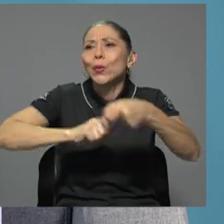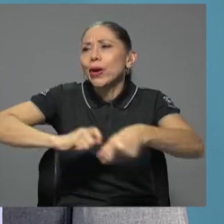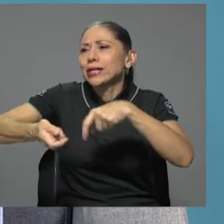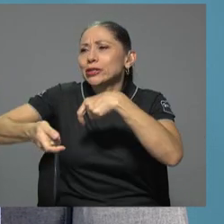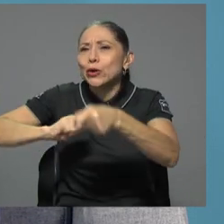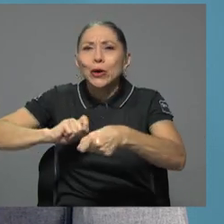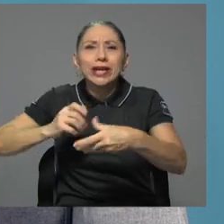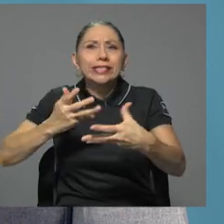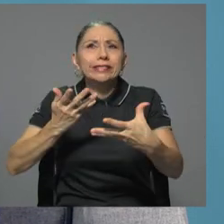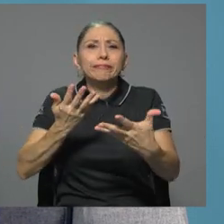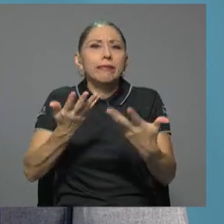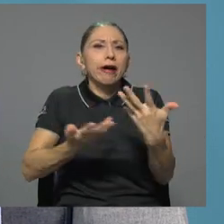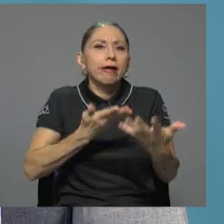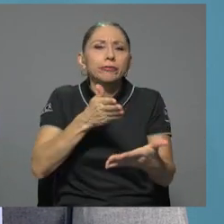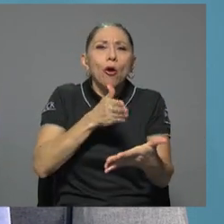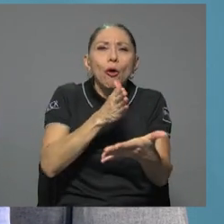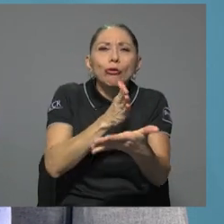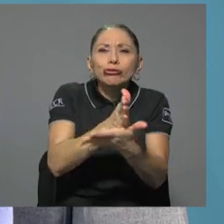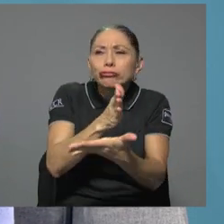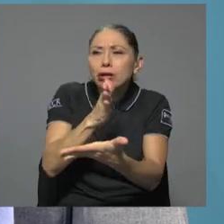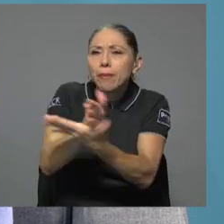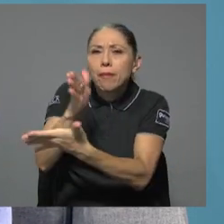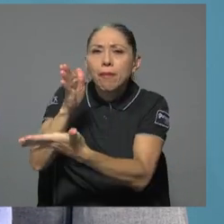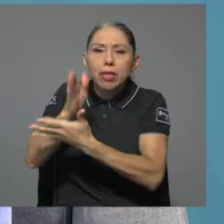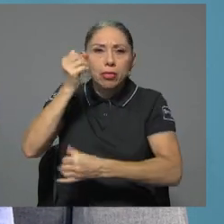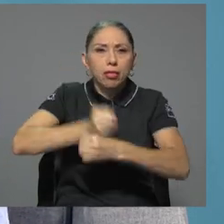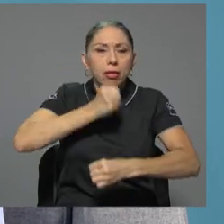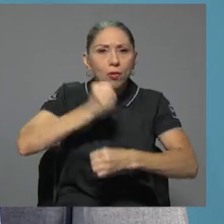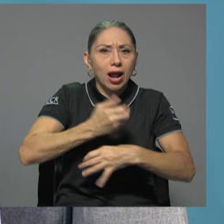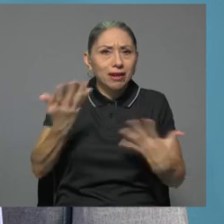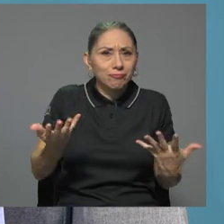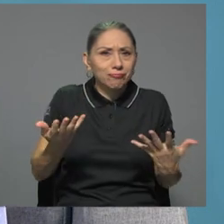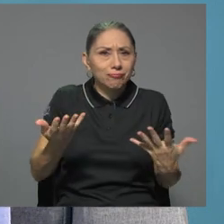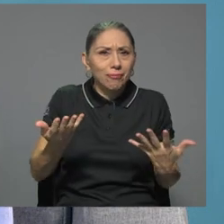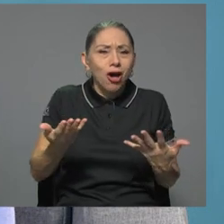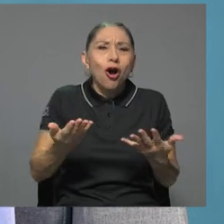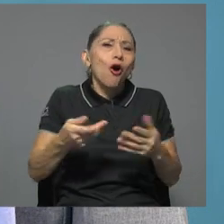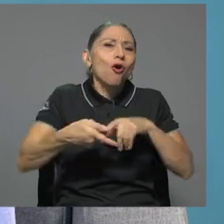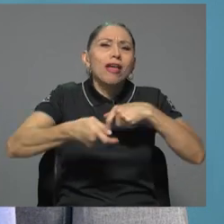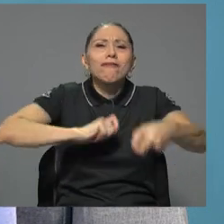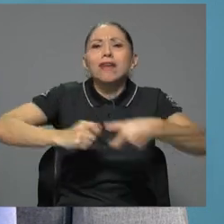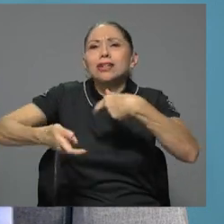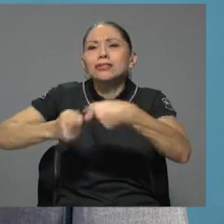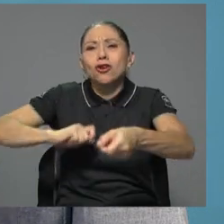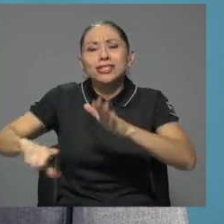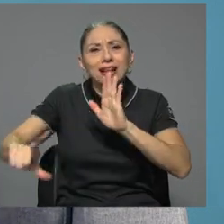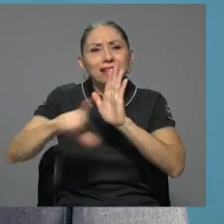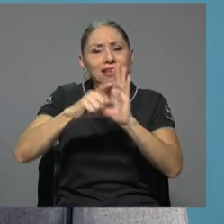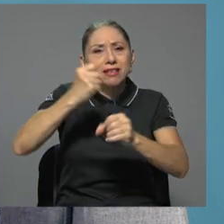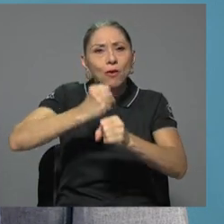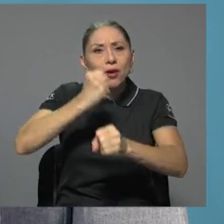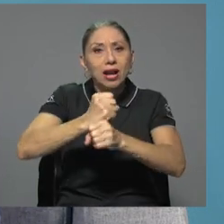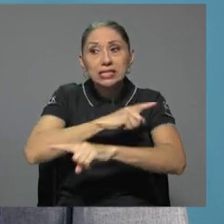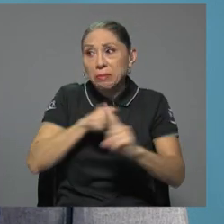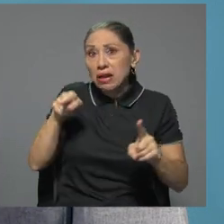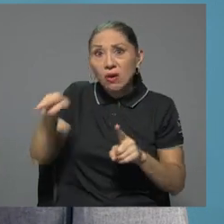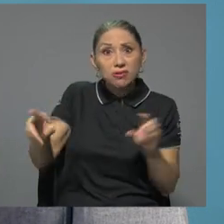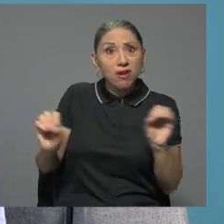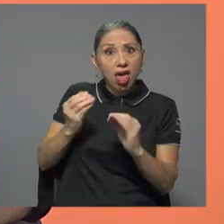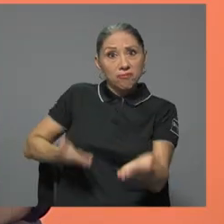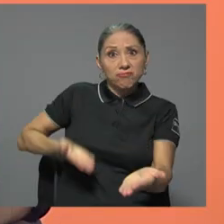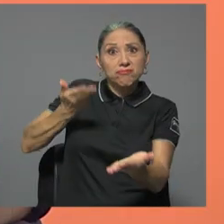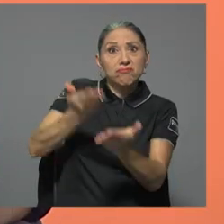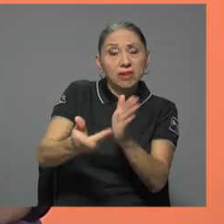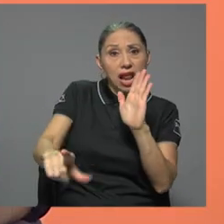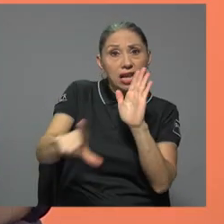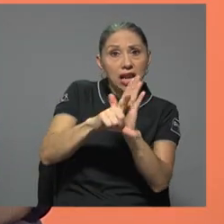hostigamiento o acoso laboral esto o infracciones a las leyes laborales pero esto no está planteado en la legislación esos